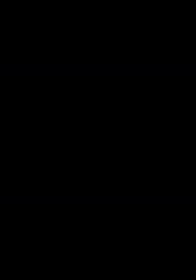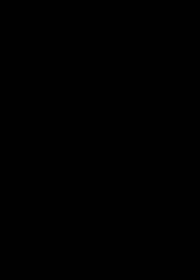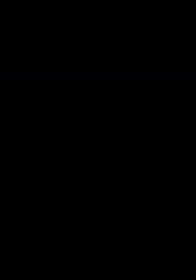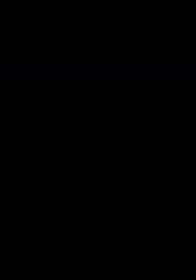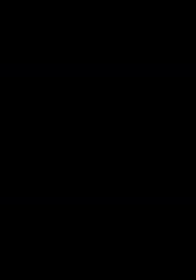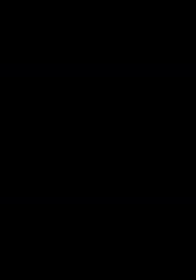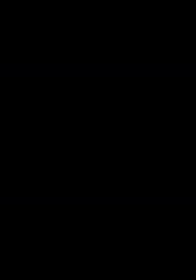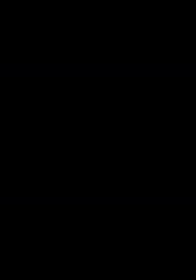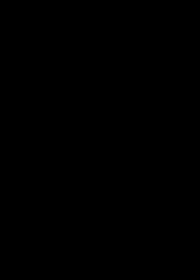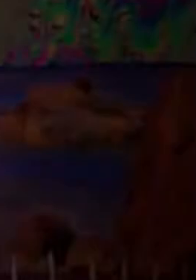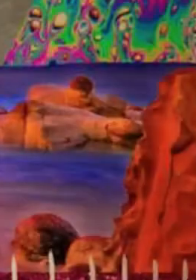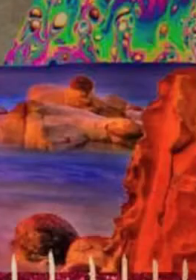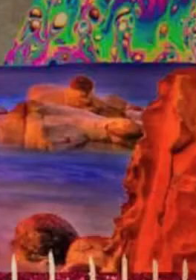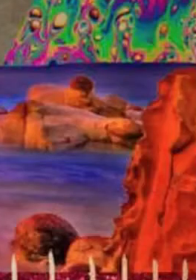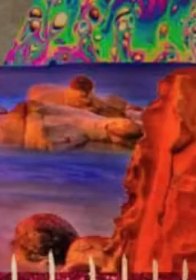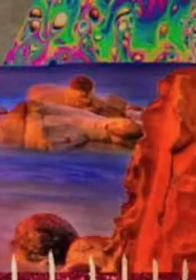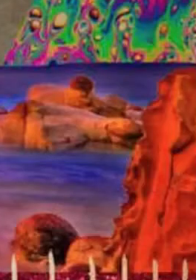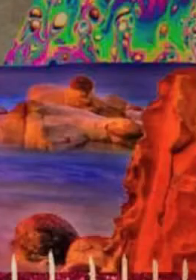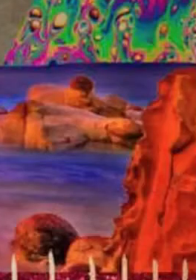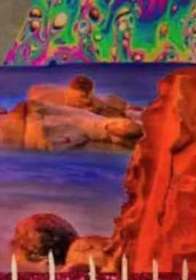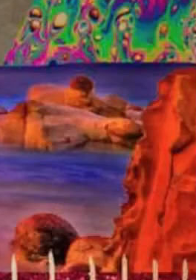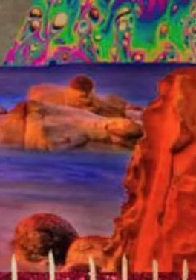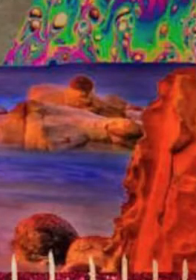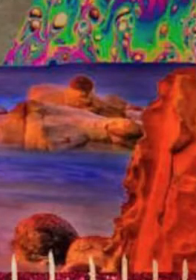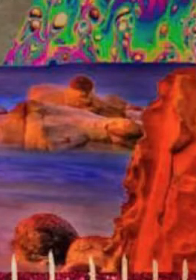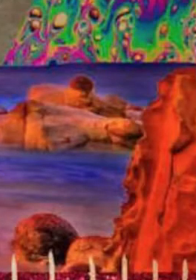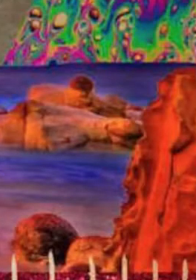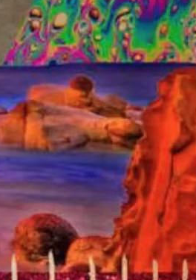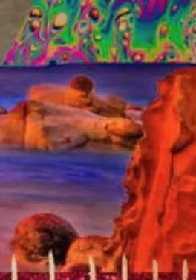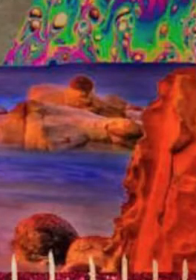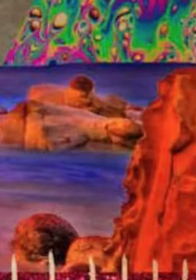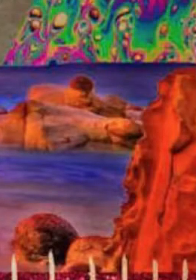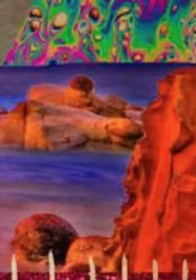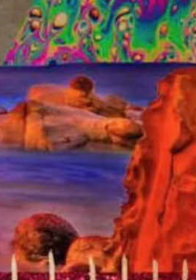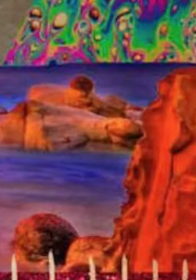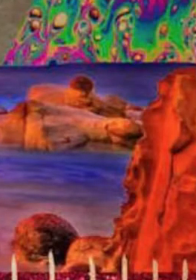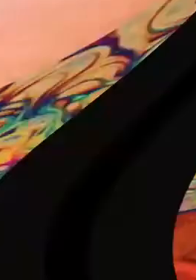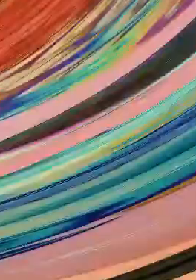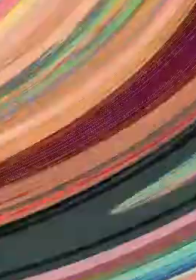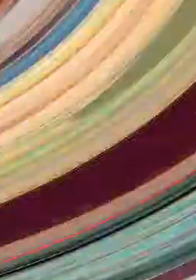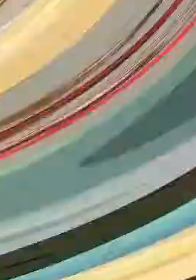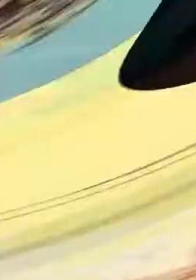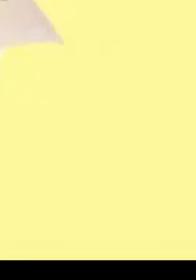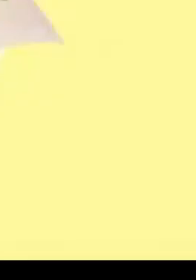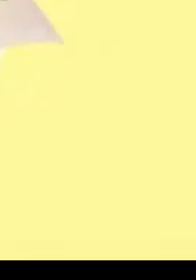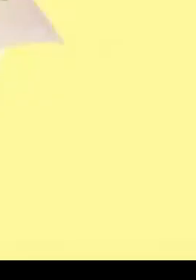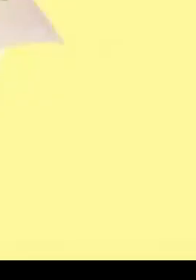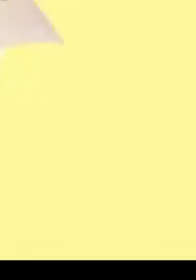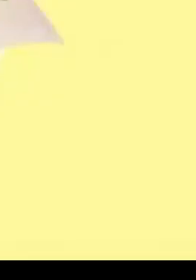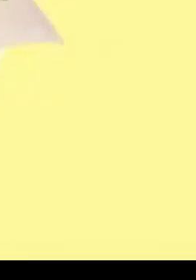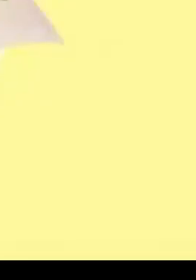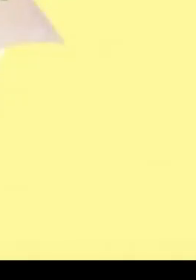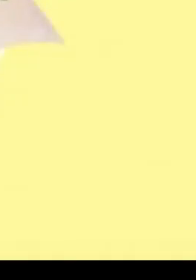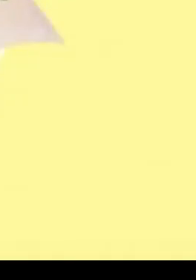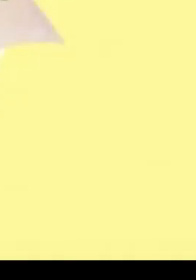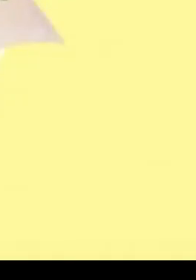Esa es una de las muchas habilidades que van adquiriendo para ejercer la actividad que más se acomode a sus